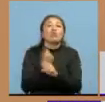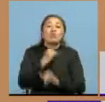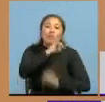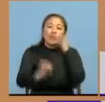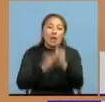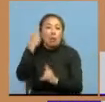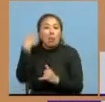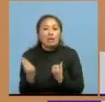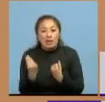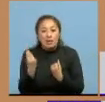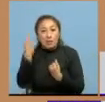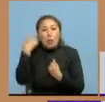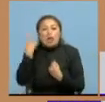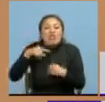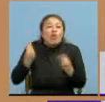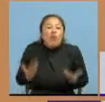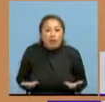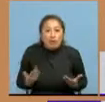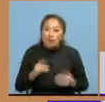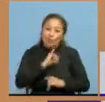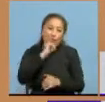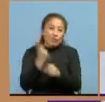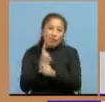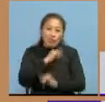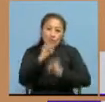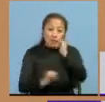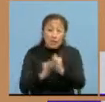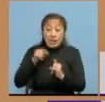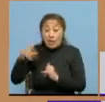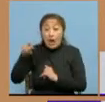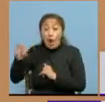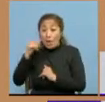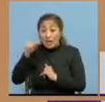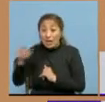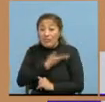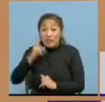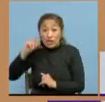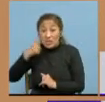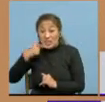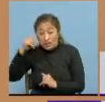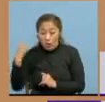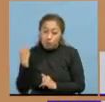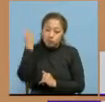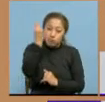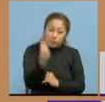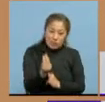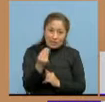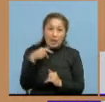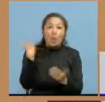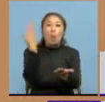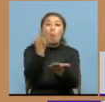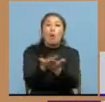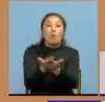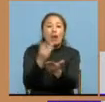comunicación cuáles eran las observaciones. Entonces, él presentó ante, en este caso, la titular del